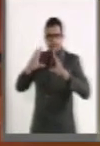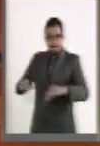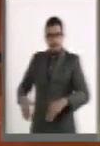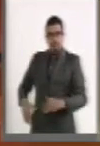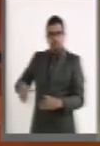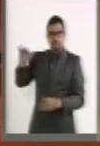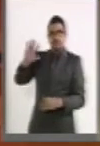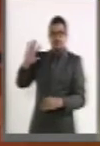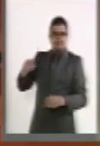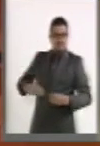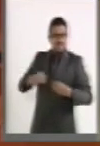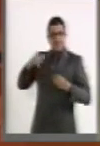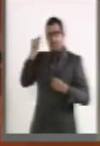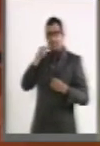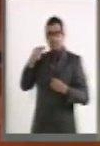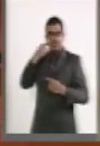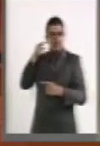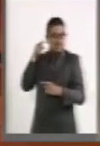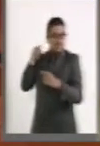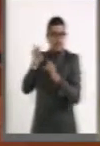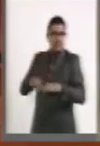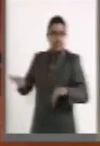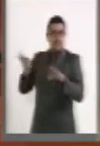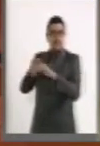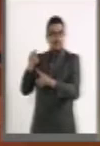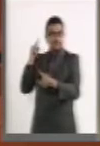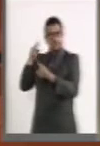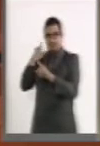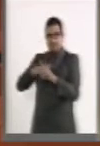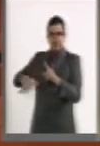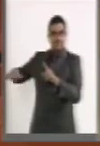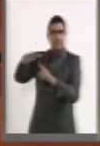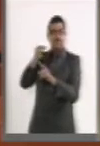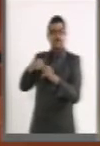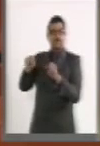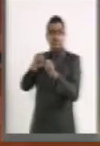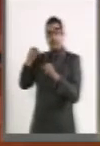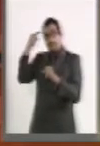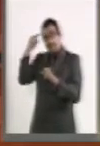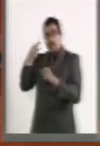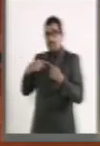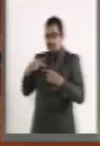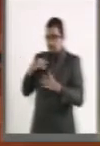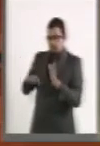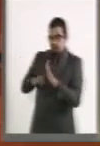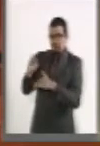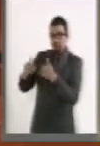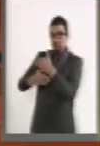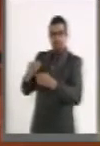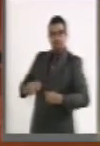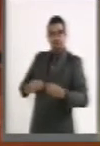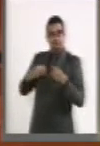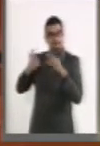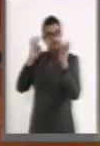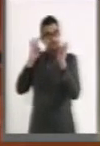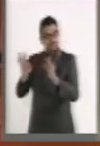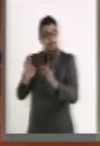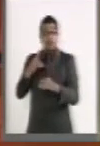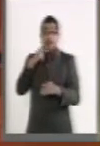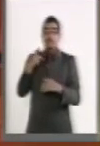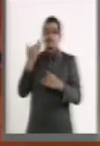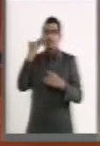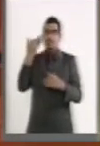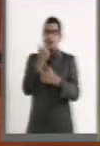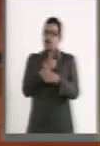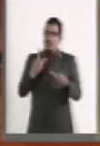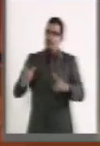vida aparecen también como una dimensión social. El aumento de la esperanza de vida provoca la aparición de más tiempo libre y